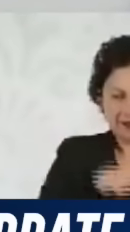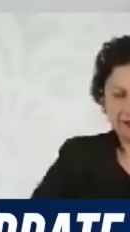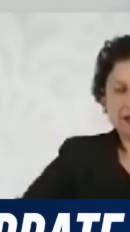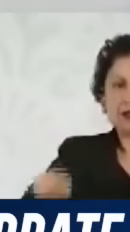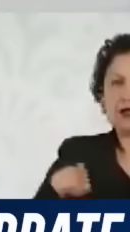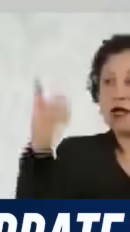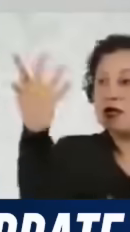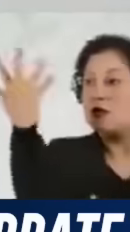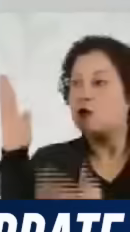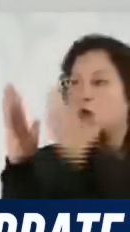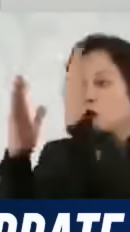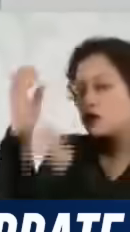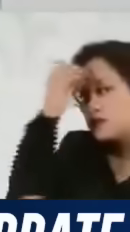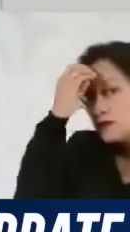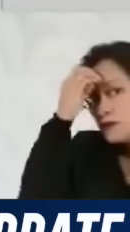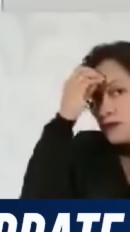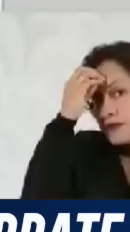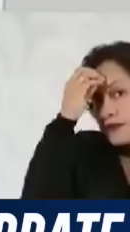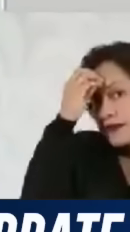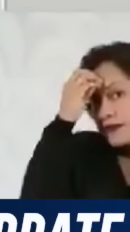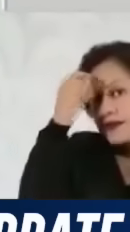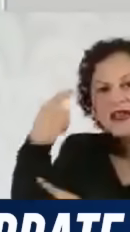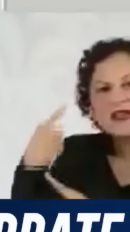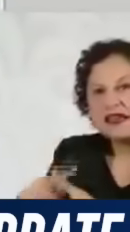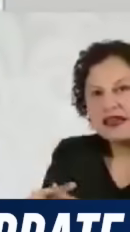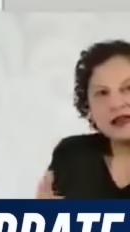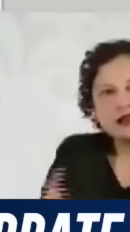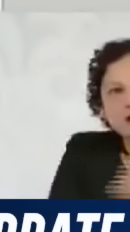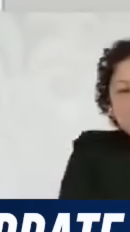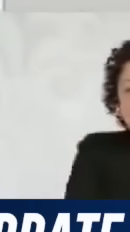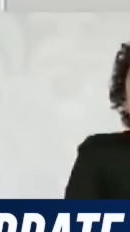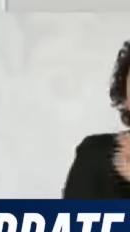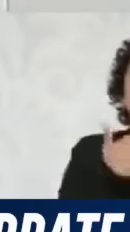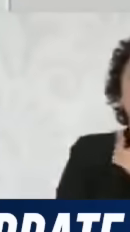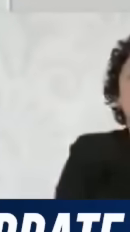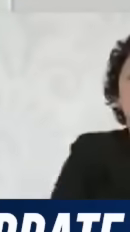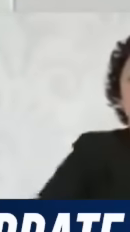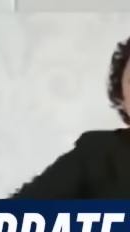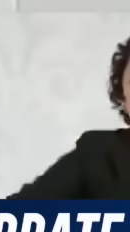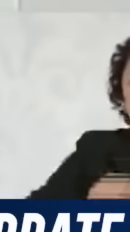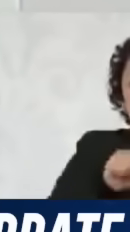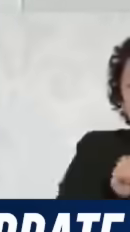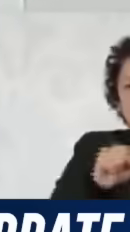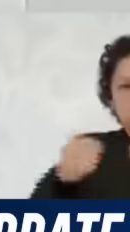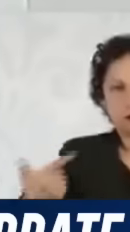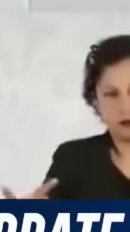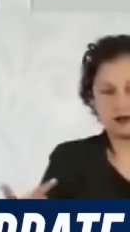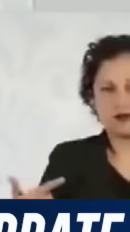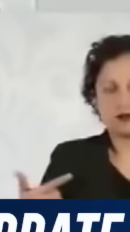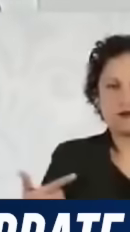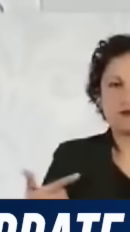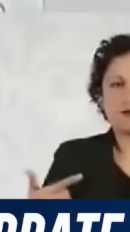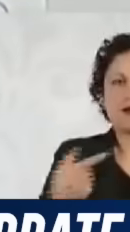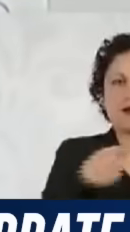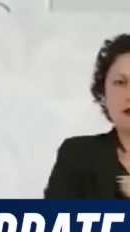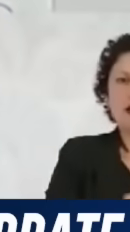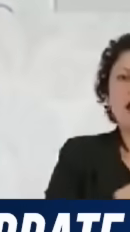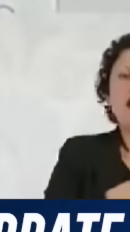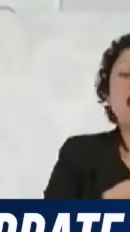Salinas de Gortari amplió Los Pinos para poder correr en el Parque de la Hormiga.